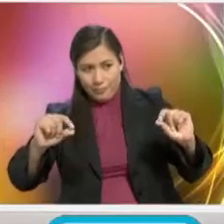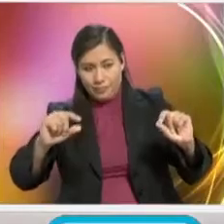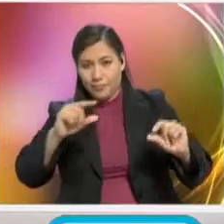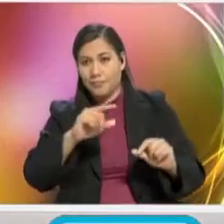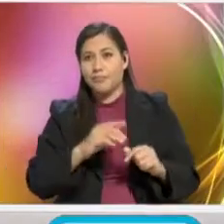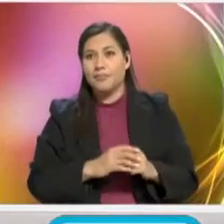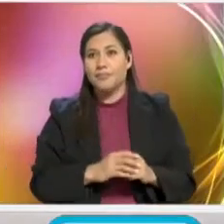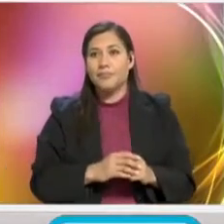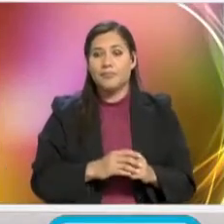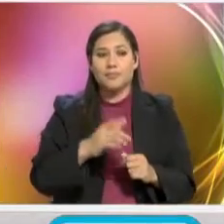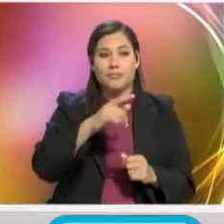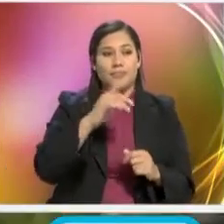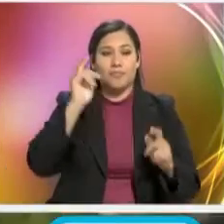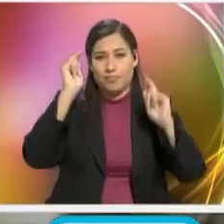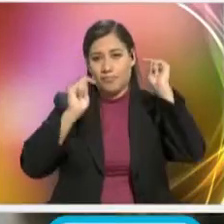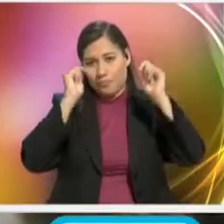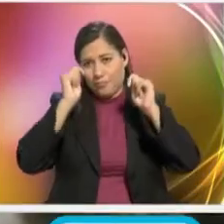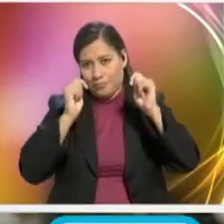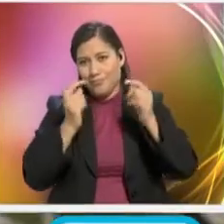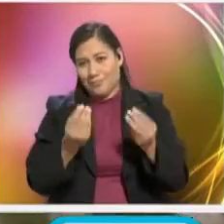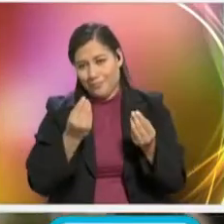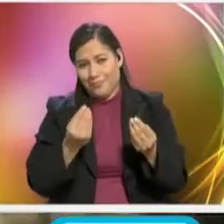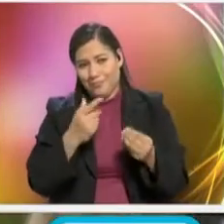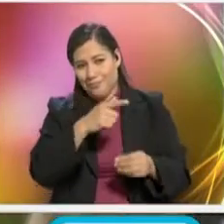la vista 360, con muchos turistas también, por cierto,